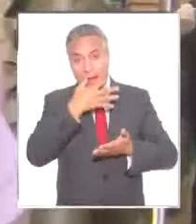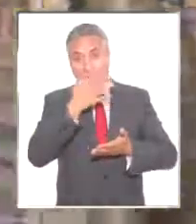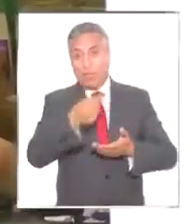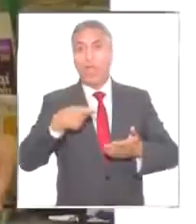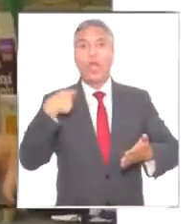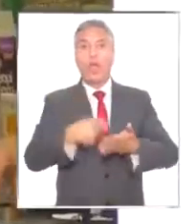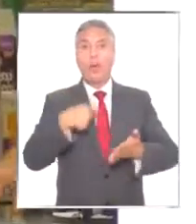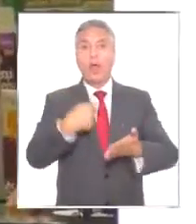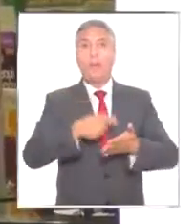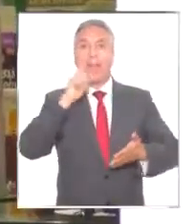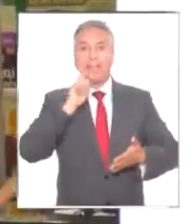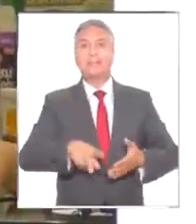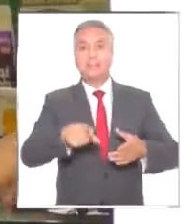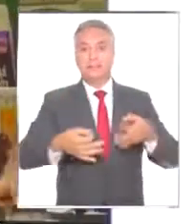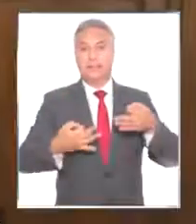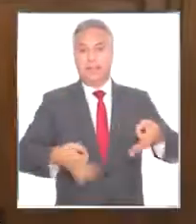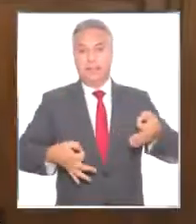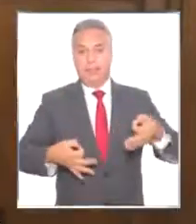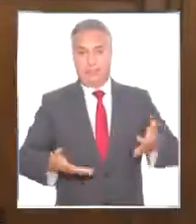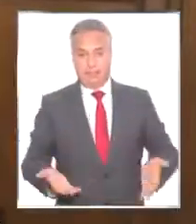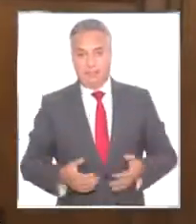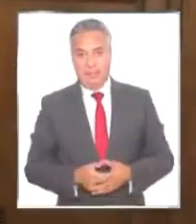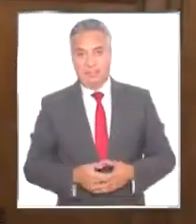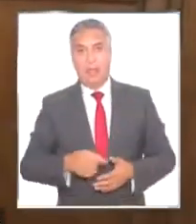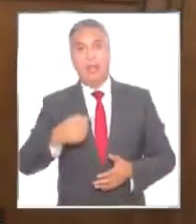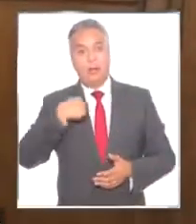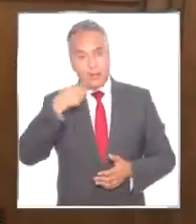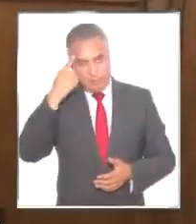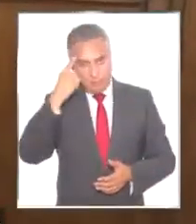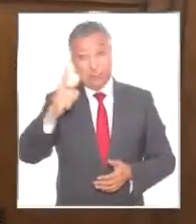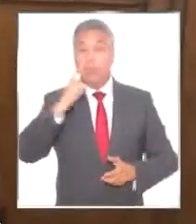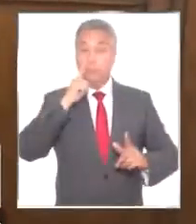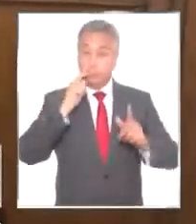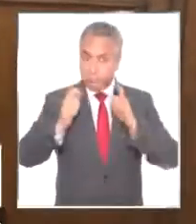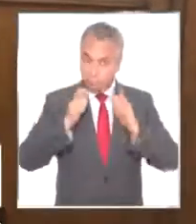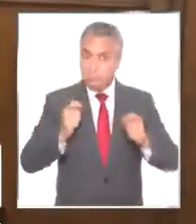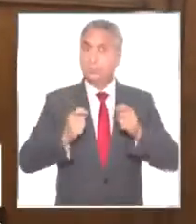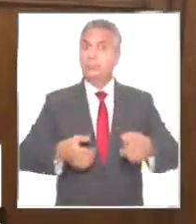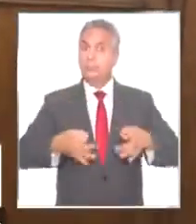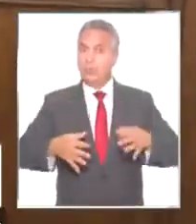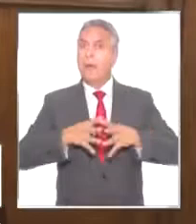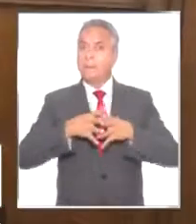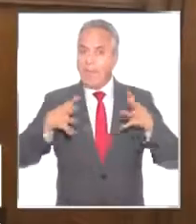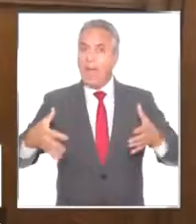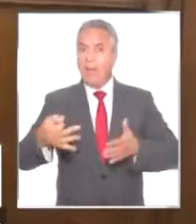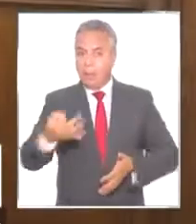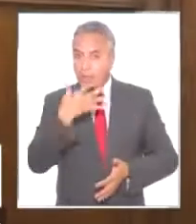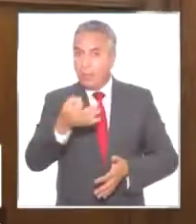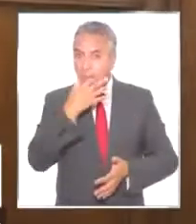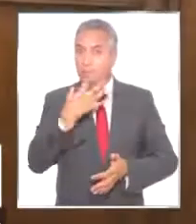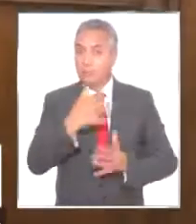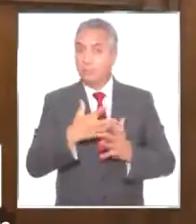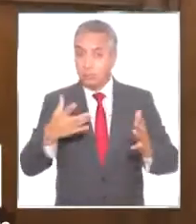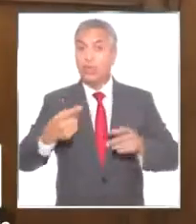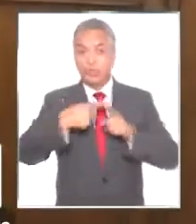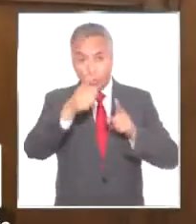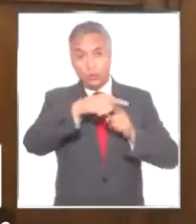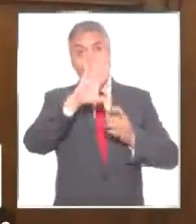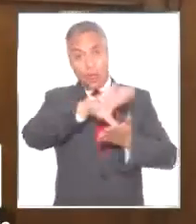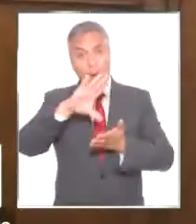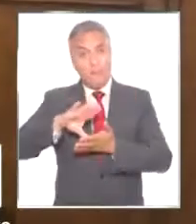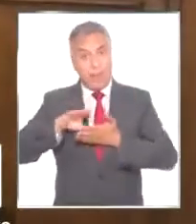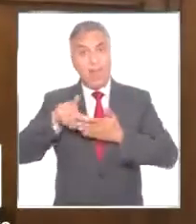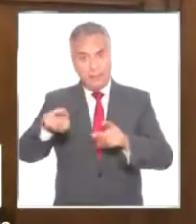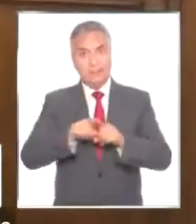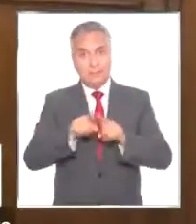compran sin receta. Nos parece que puede significar un riesgo aumentando la tasa de consumo, tal como ha ocurrido en países